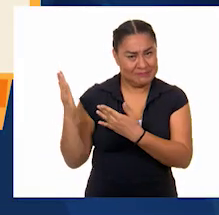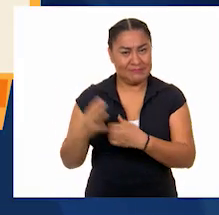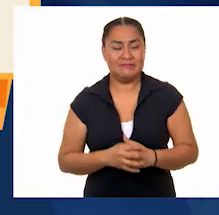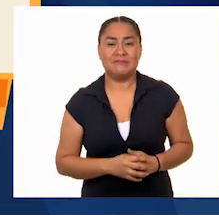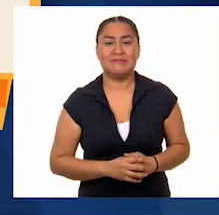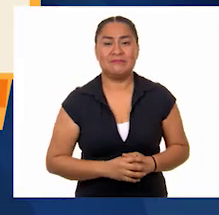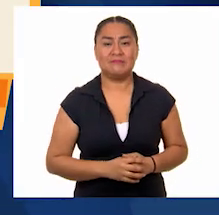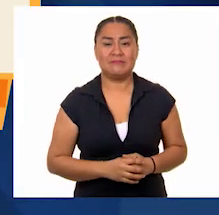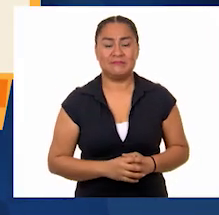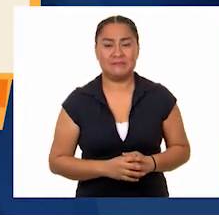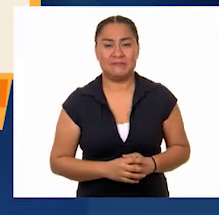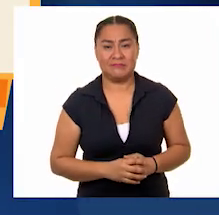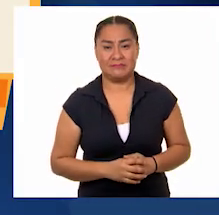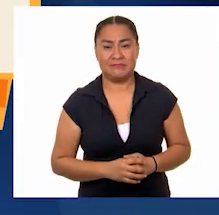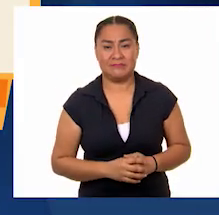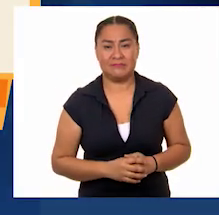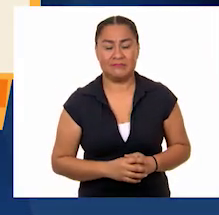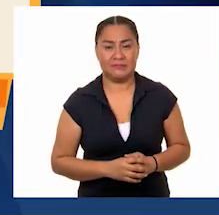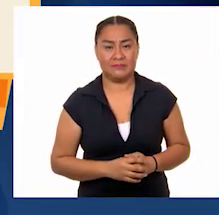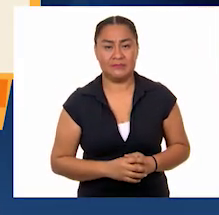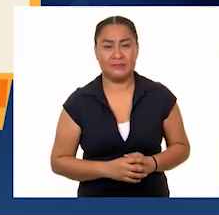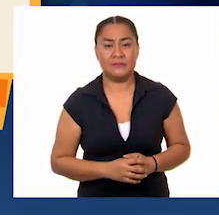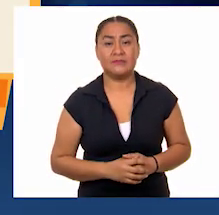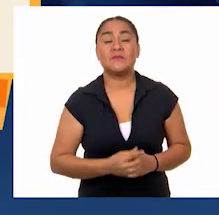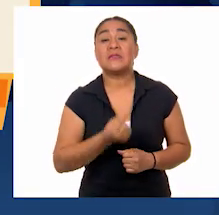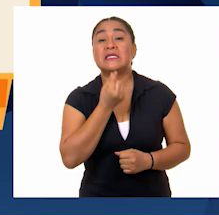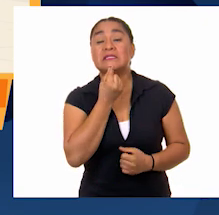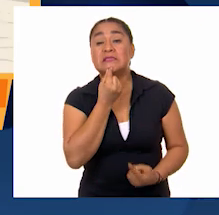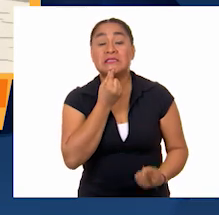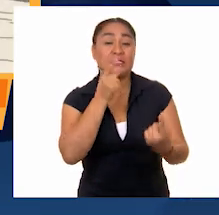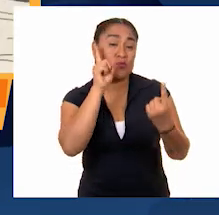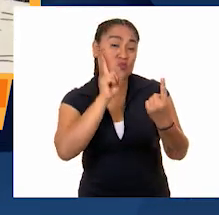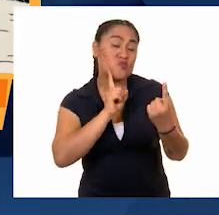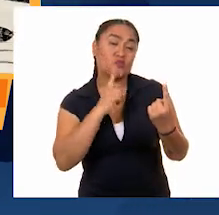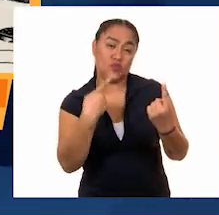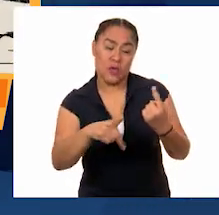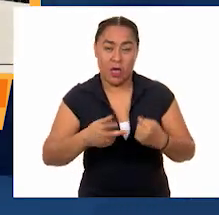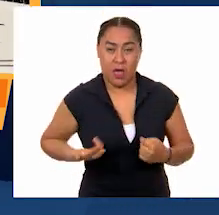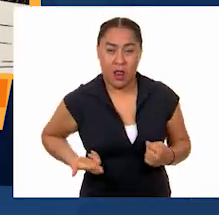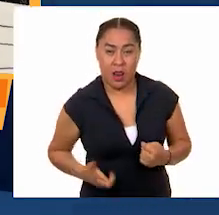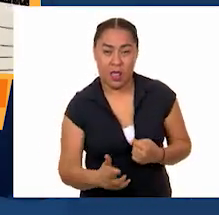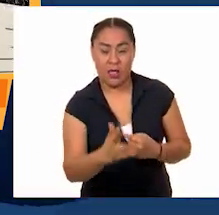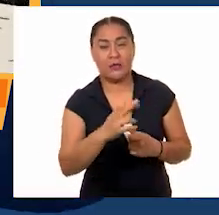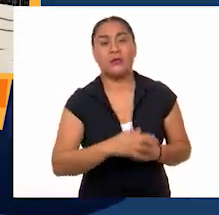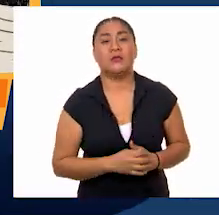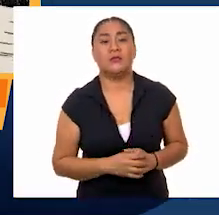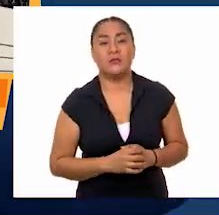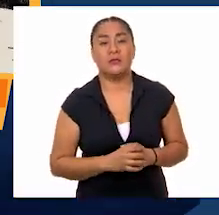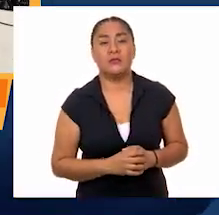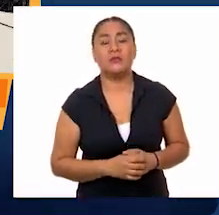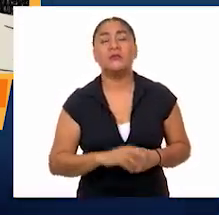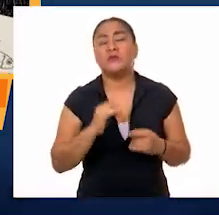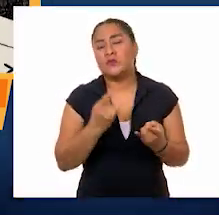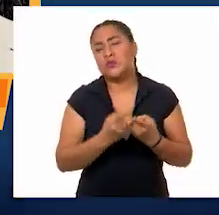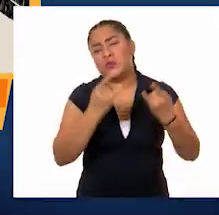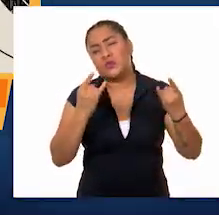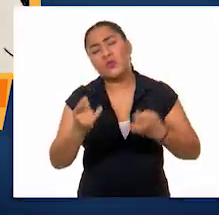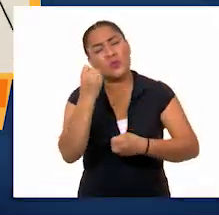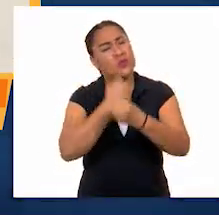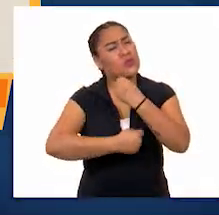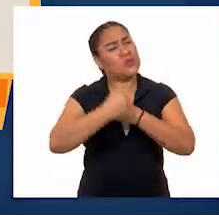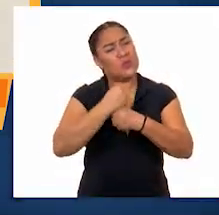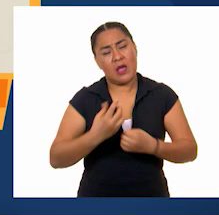Thank you. chao son guane.